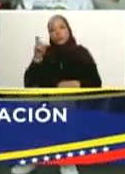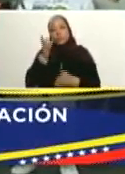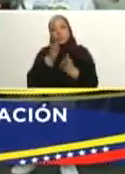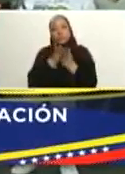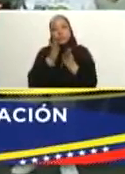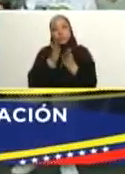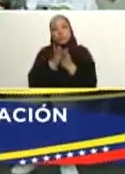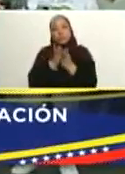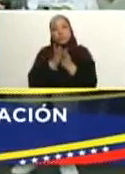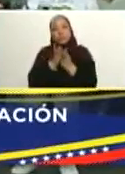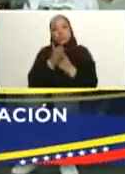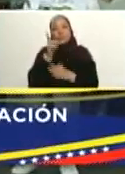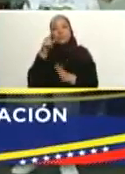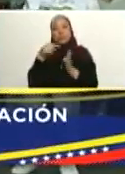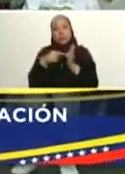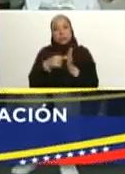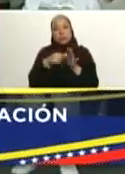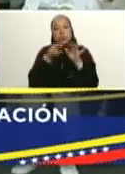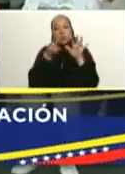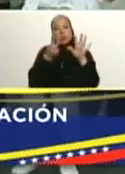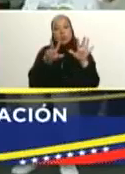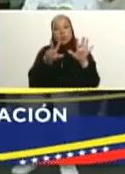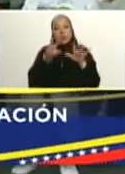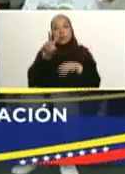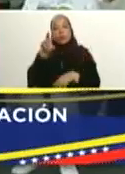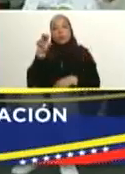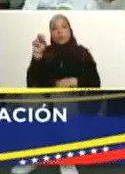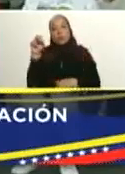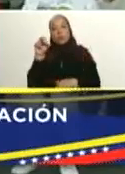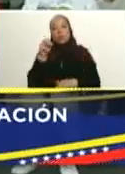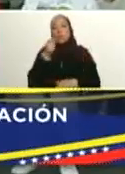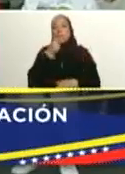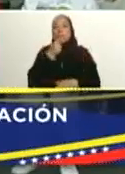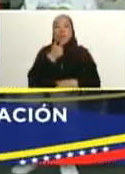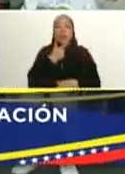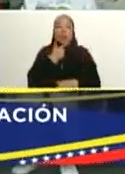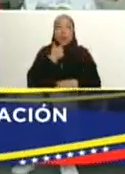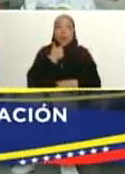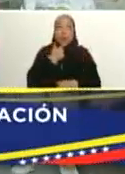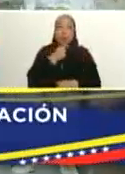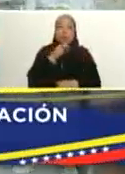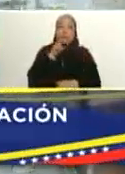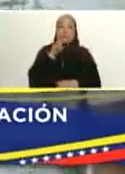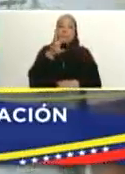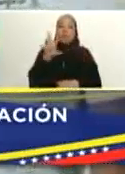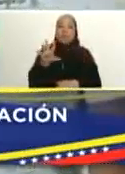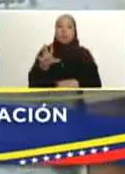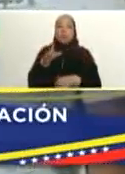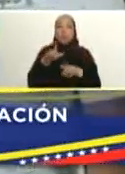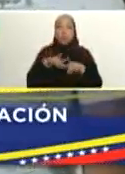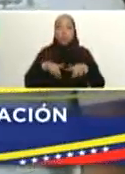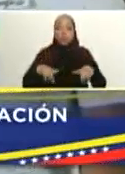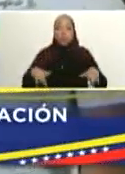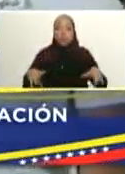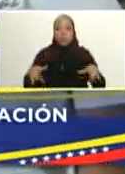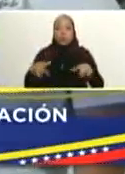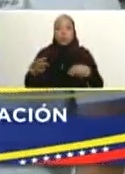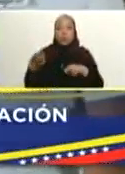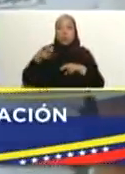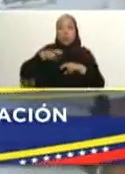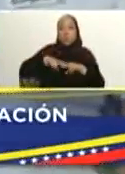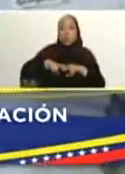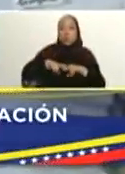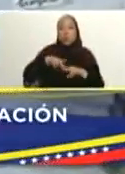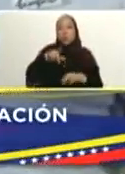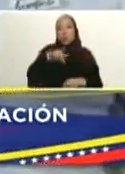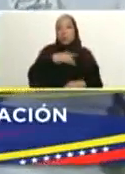en 1920 inaugurada. Es muy grande, tiene 25 salones, pero que los vamos a recuperar. ¿Cómo te